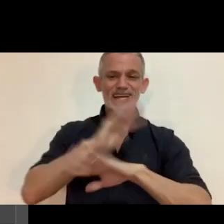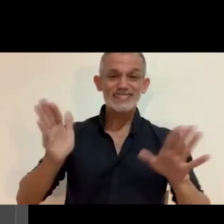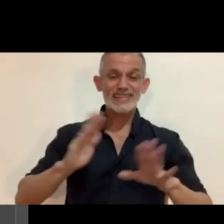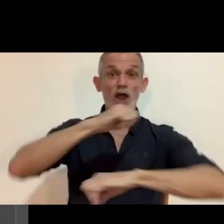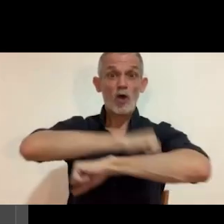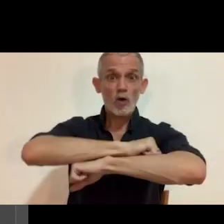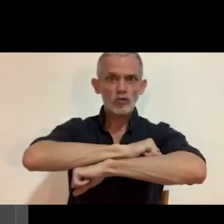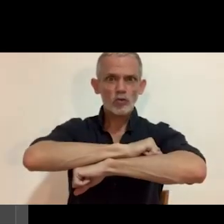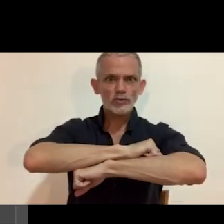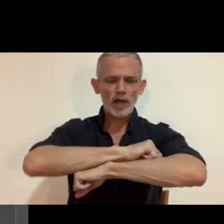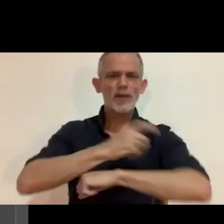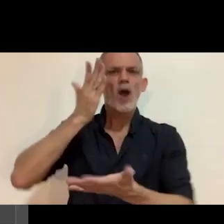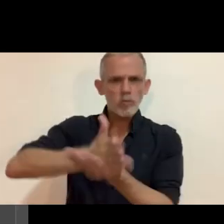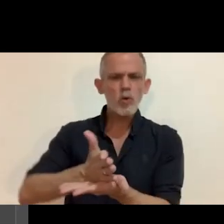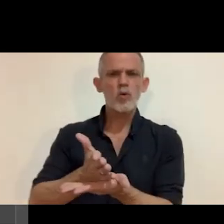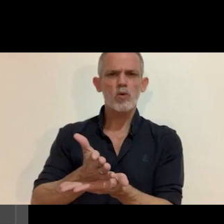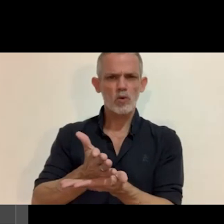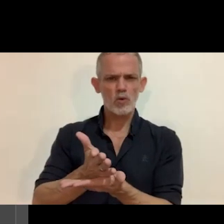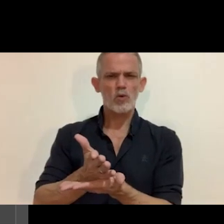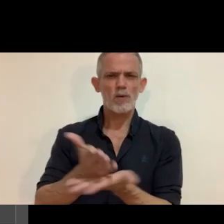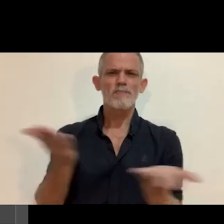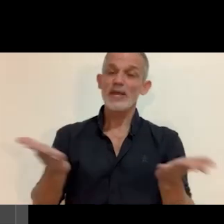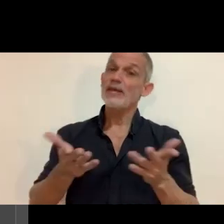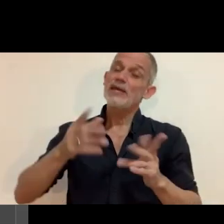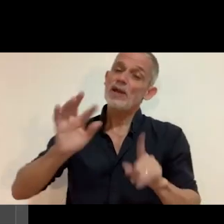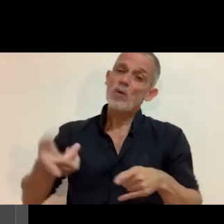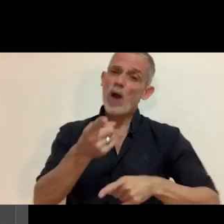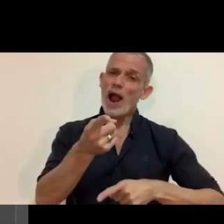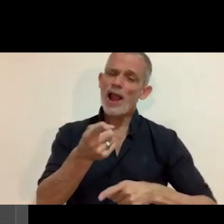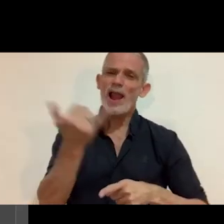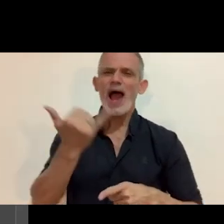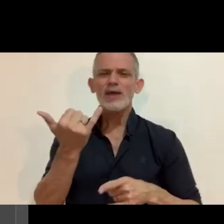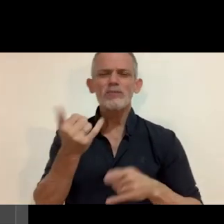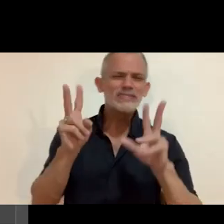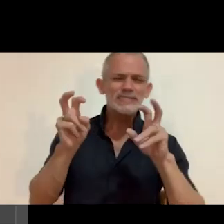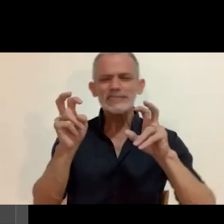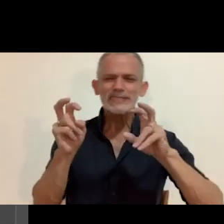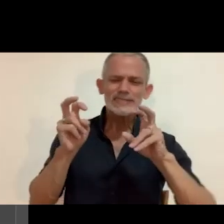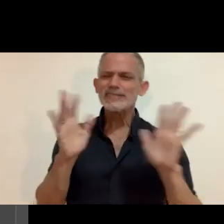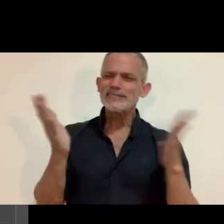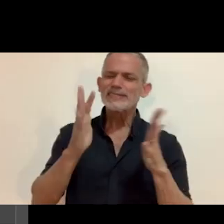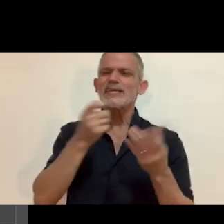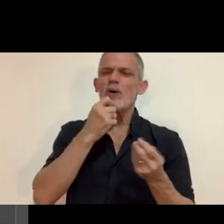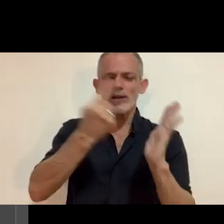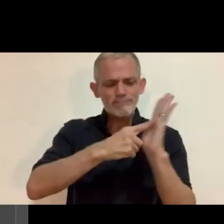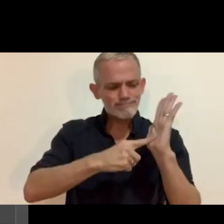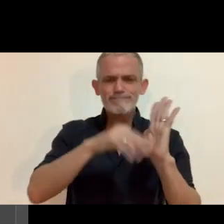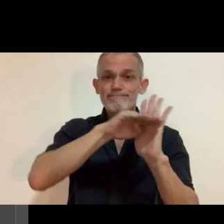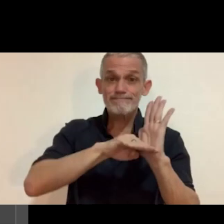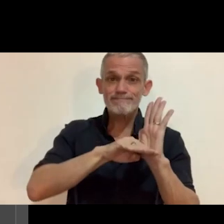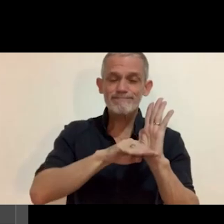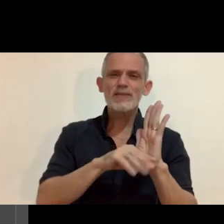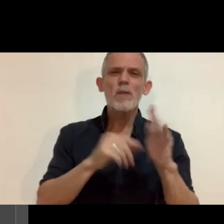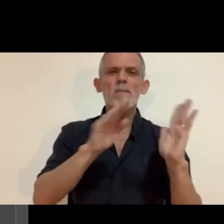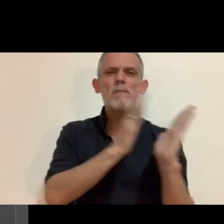de condena, amén de la cuestión relativa a si se trata de una disposición de carácter procedimental